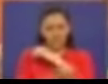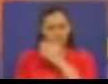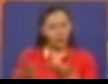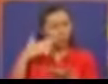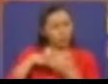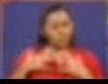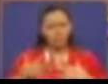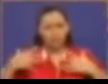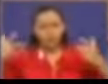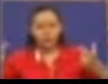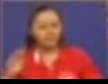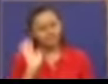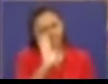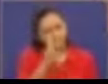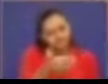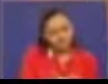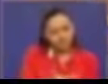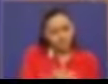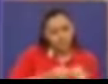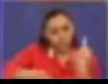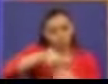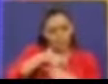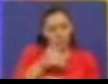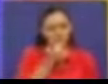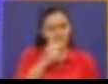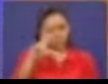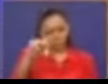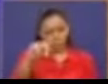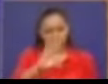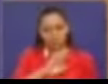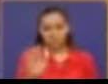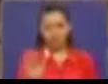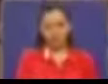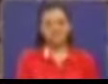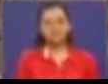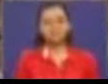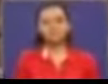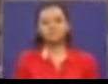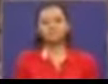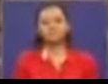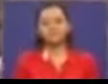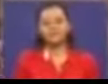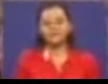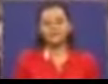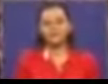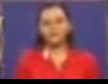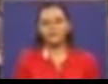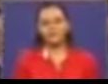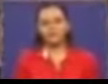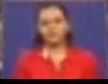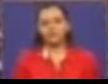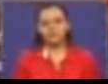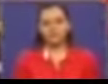nos la roben lo mismo de siempre. El pasado, nunca más, compañero. Más de 1000 razones.